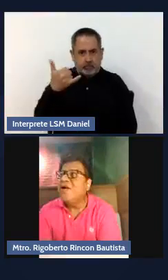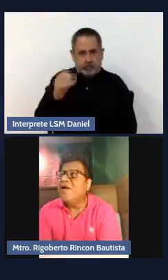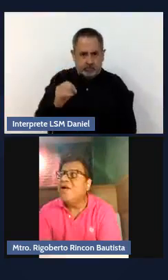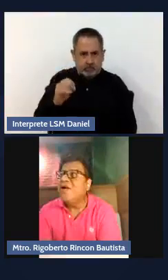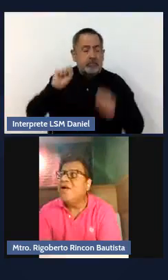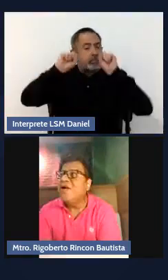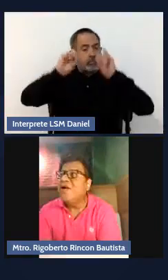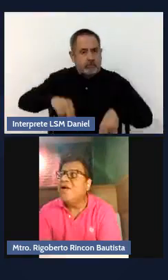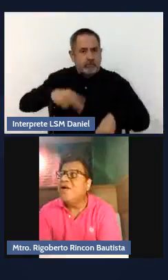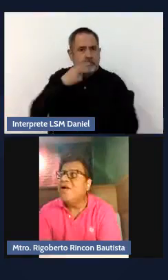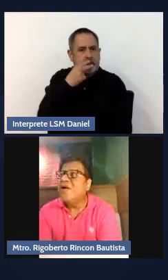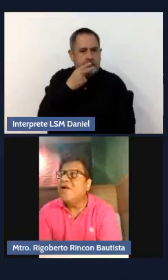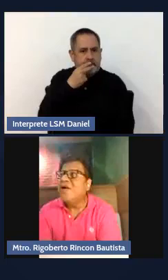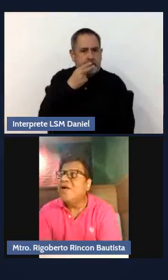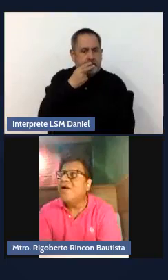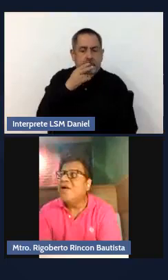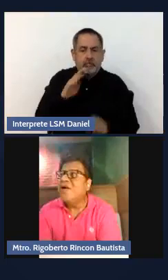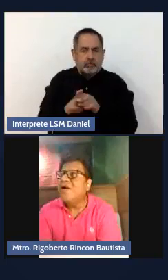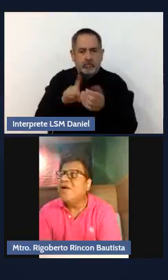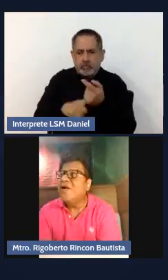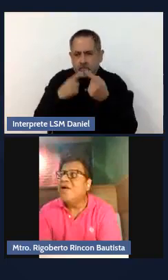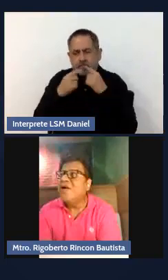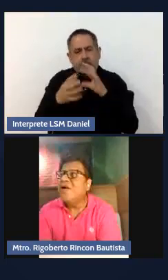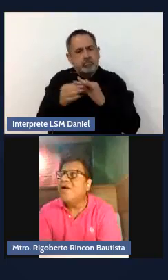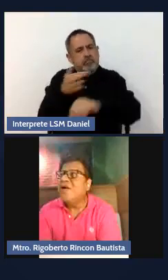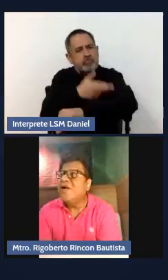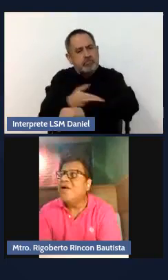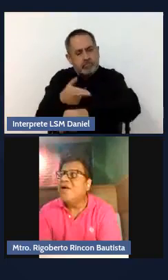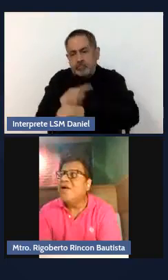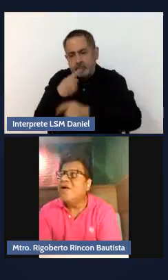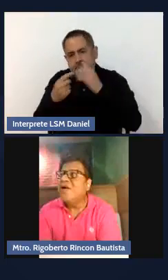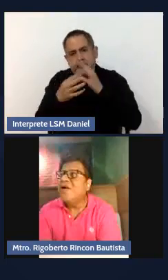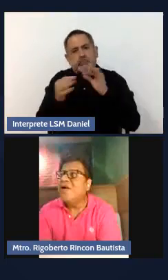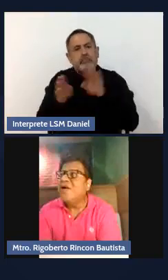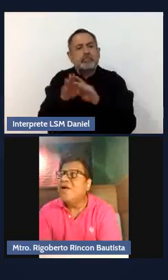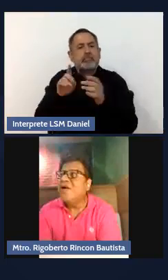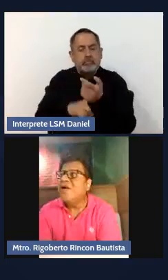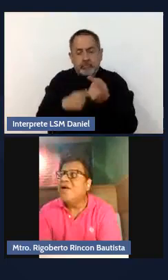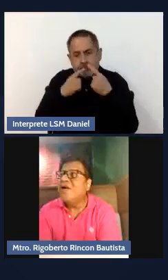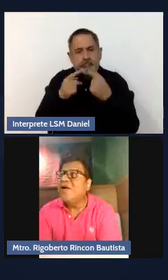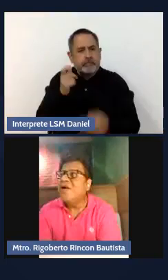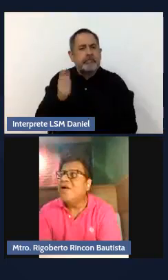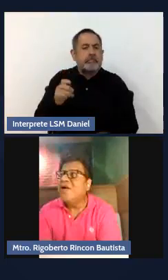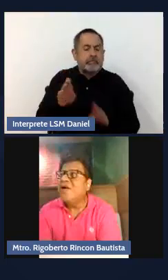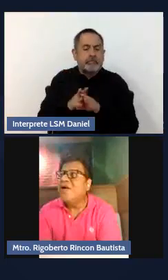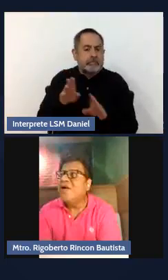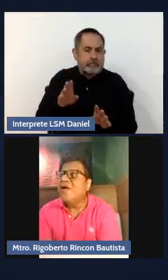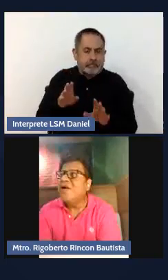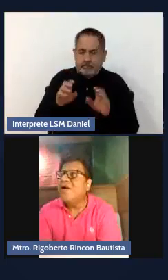Tabaco. Algo que dice ahí que comentan, comprométete a dejar de fumar.